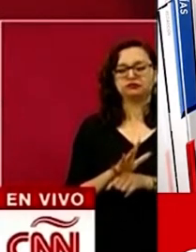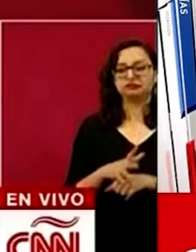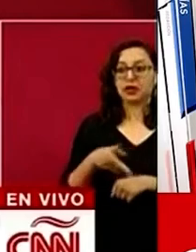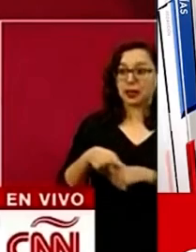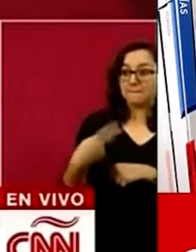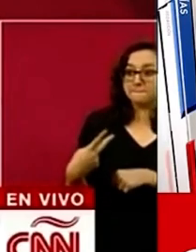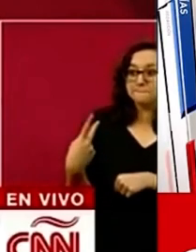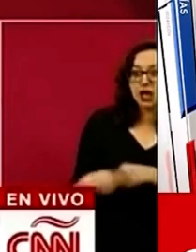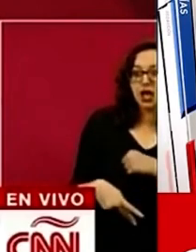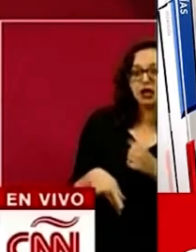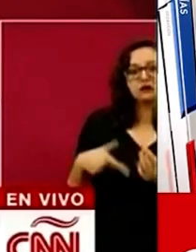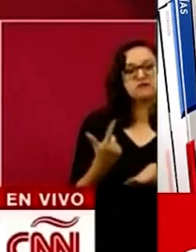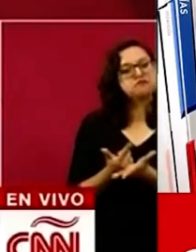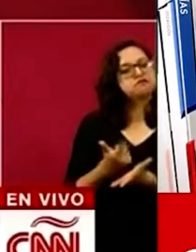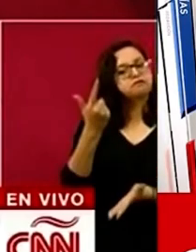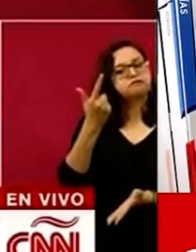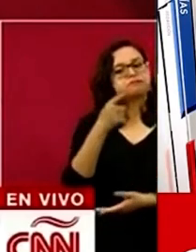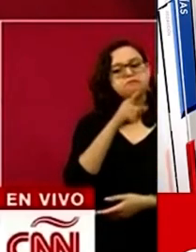peligro,